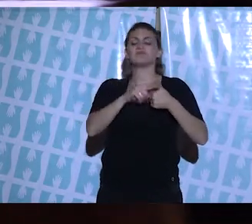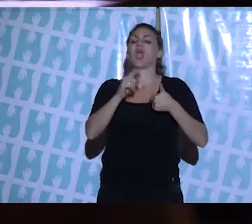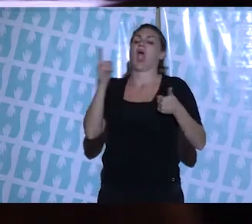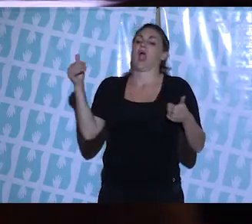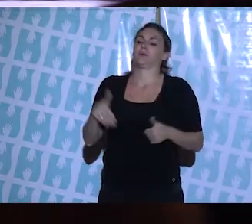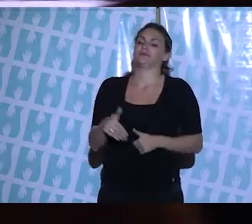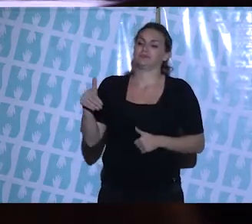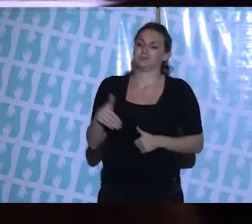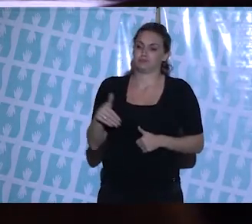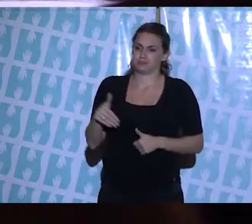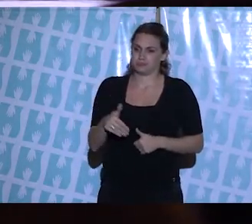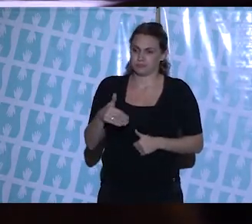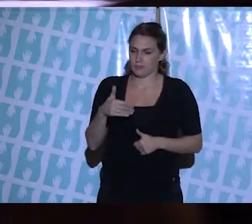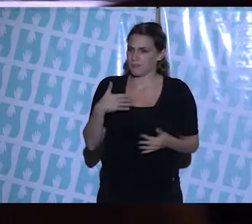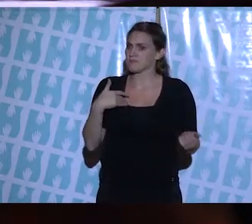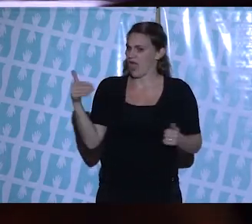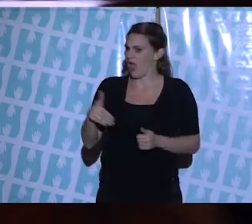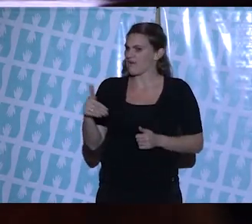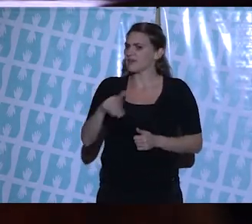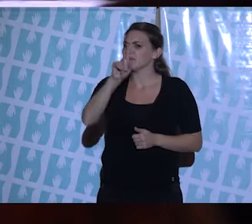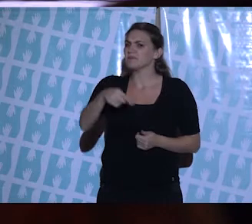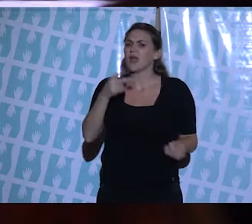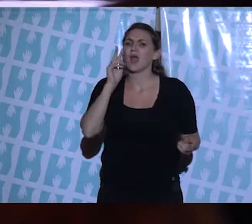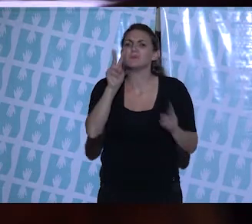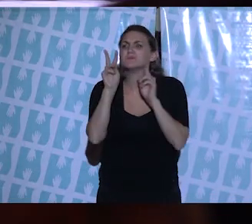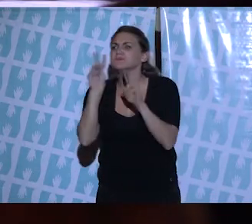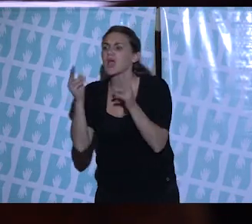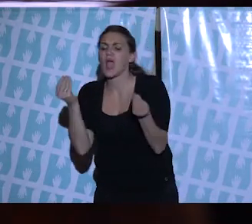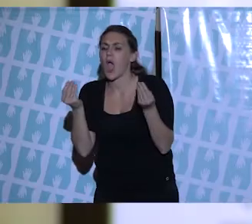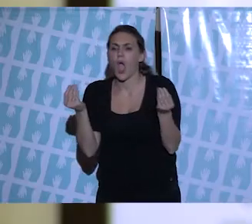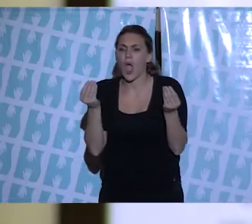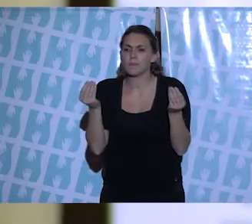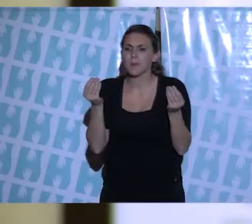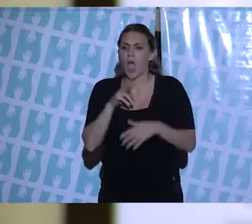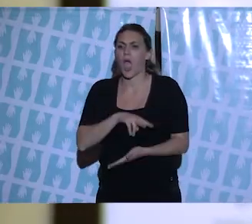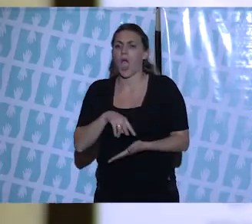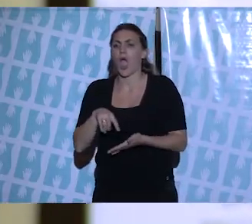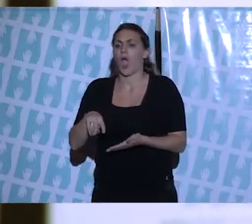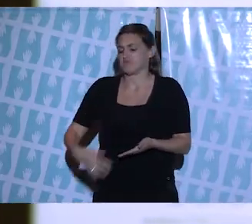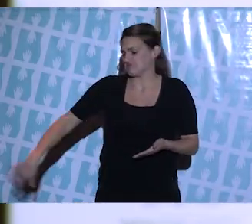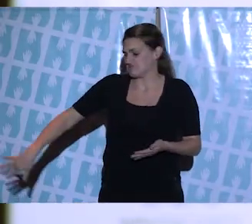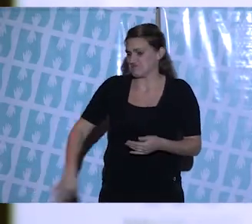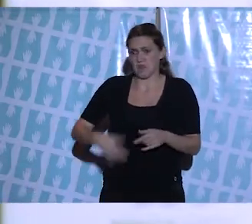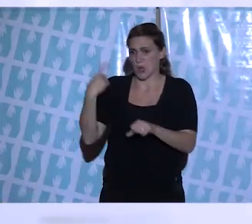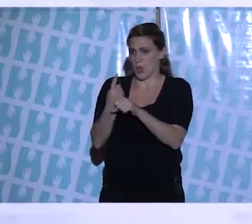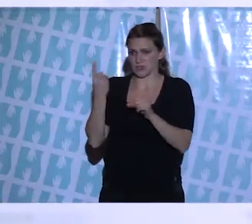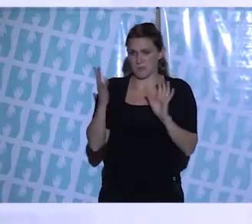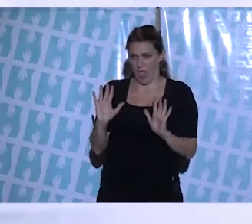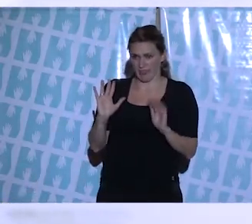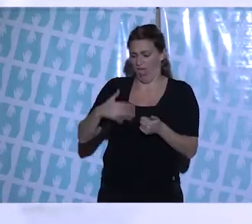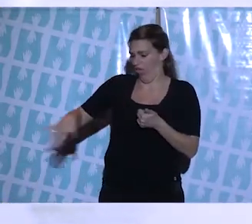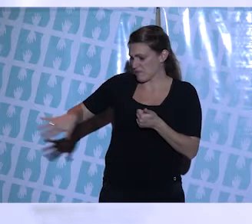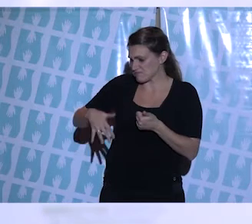lentitud, y la lentitud se puede manifestar por ausencia de balanceo de un brazo, reducción